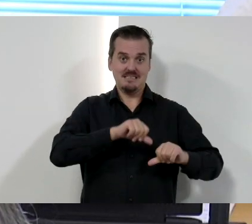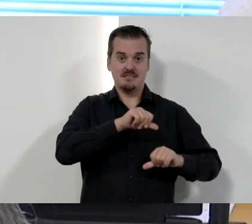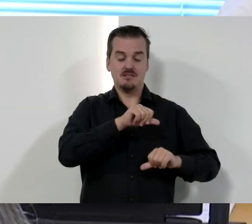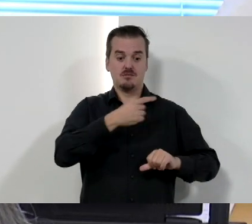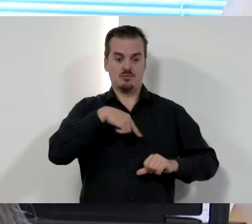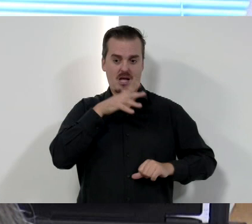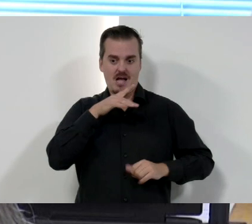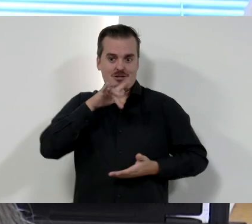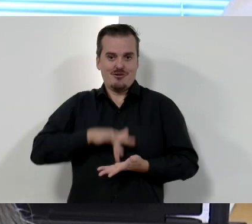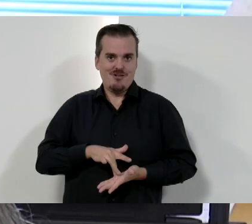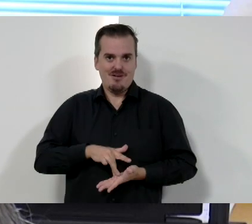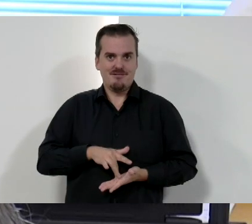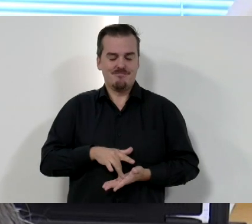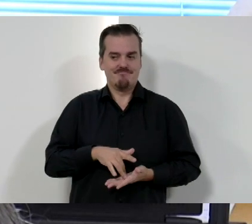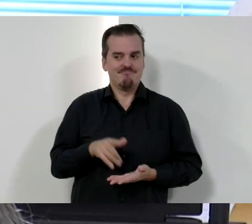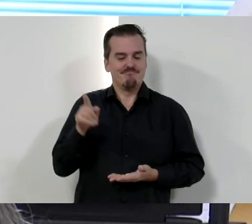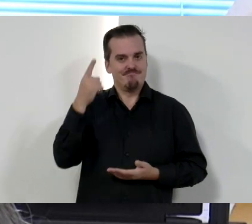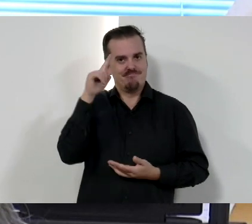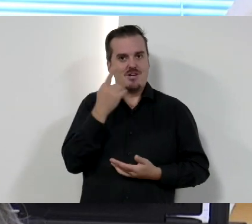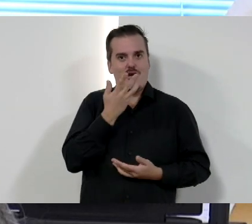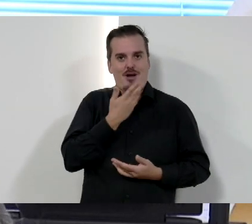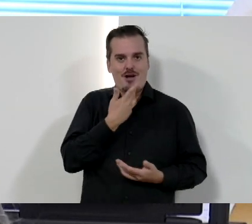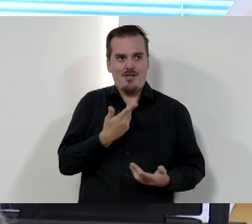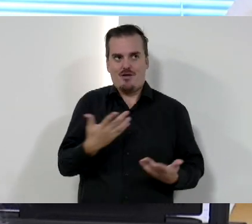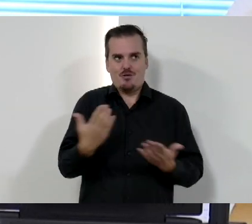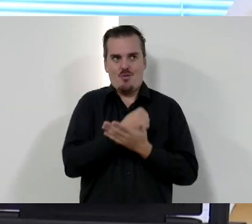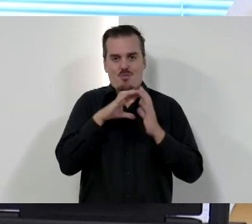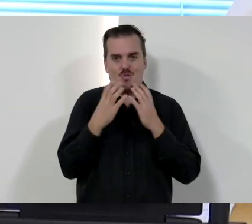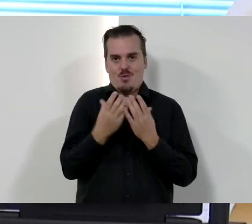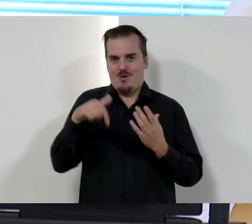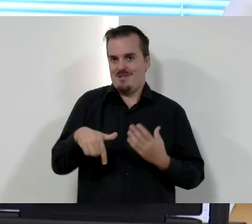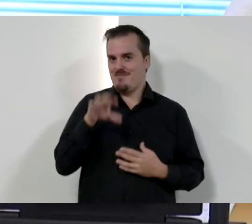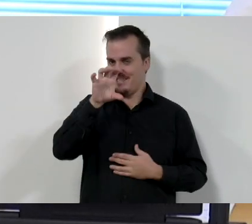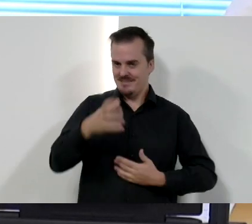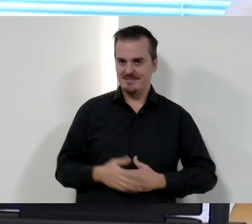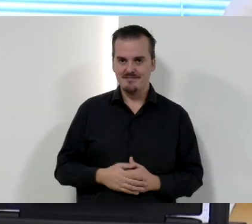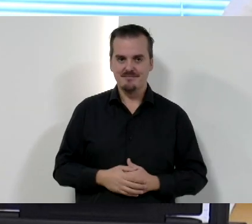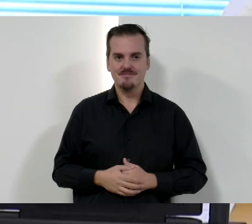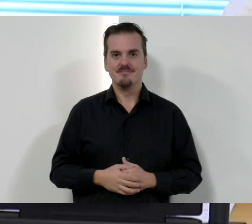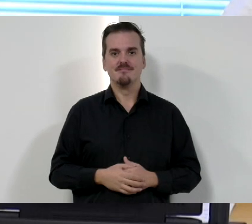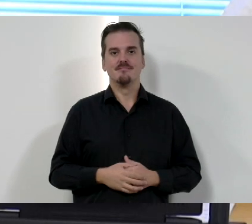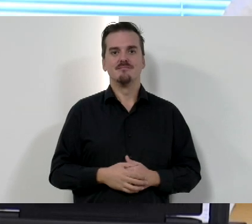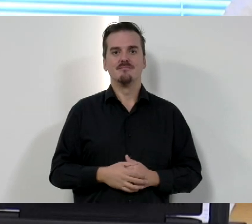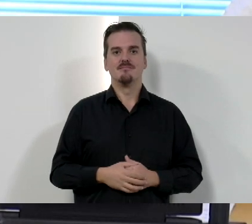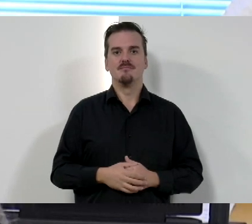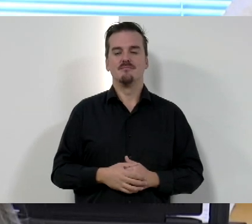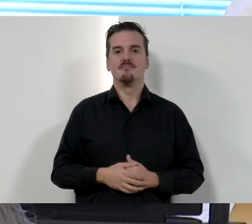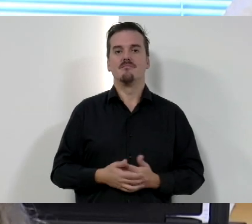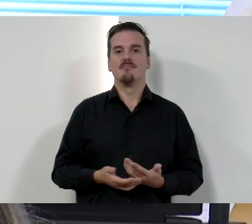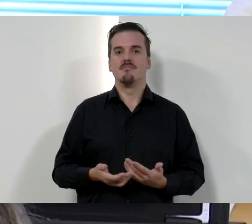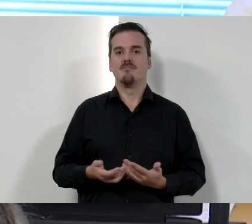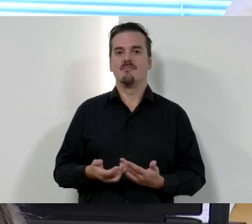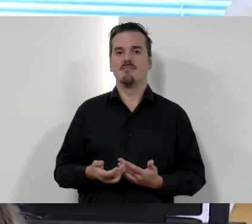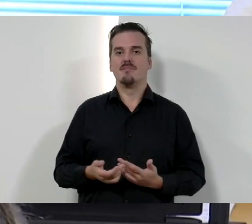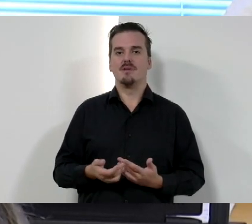vemos abocados y el que es conocedor pues todo el mundo en este país. y esa es un poco la línea de la